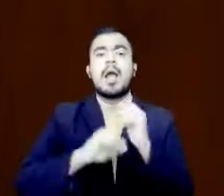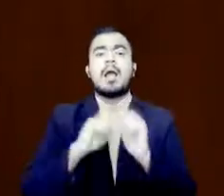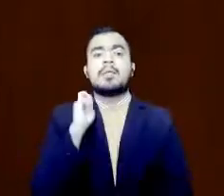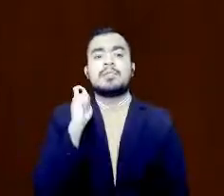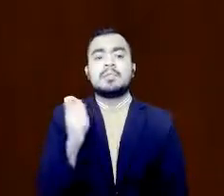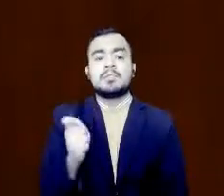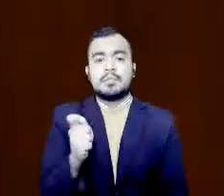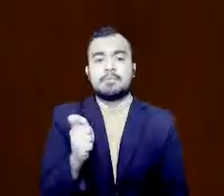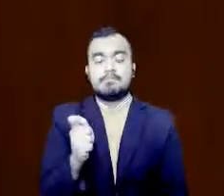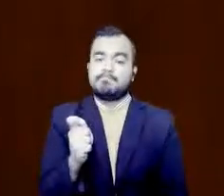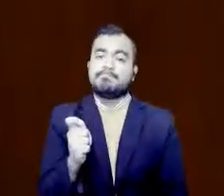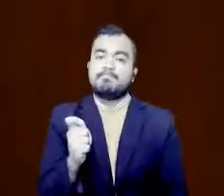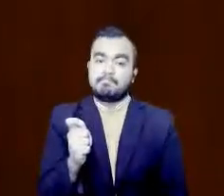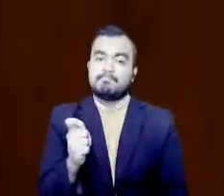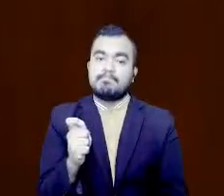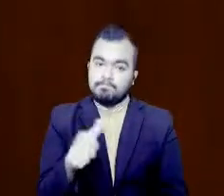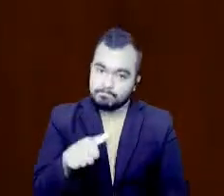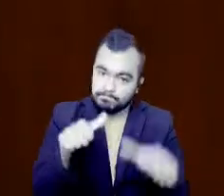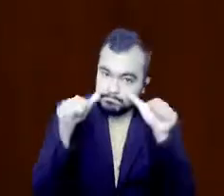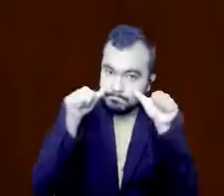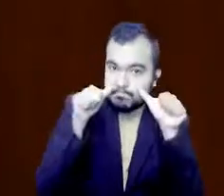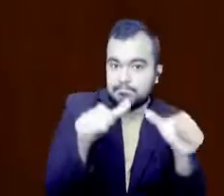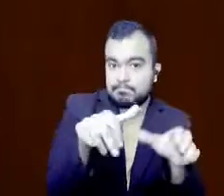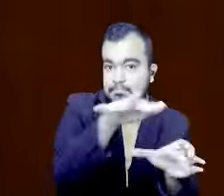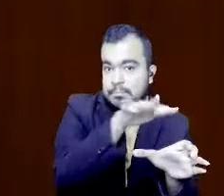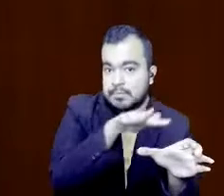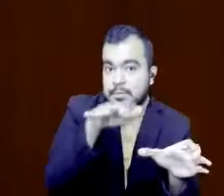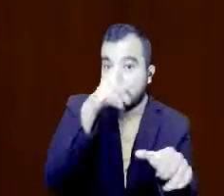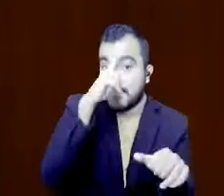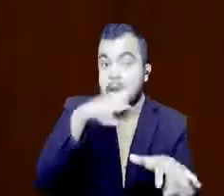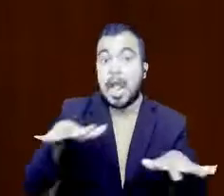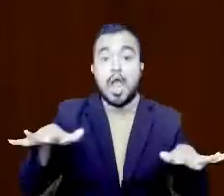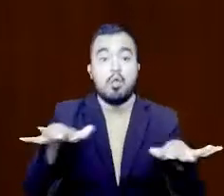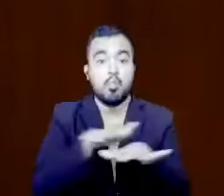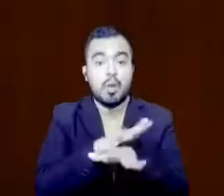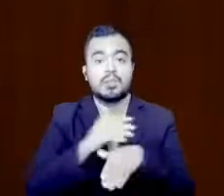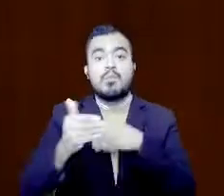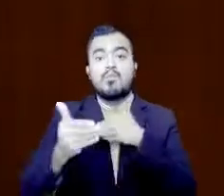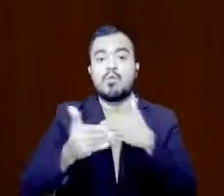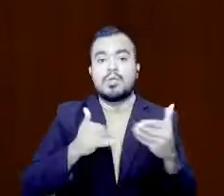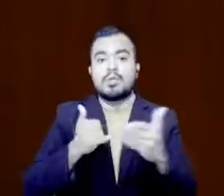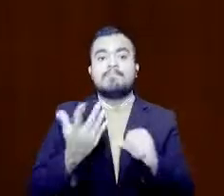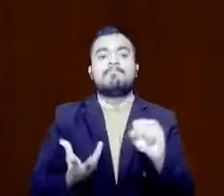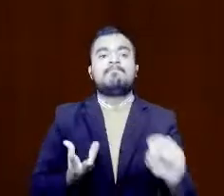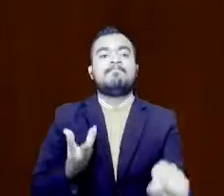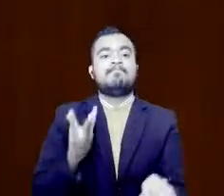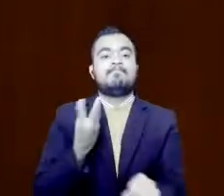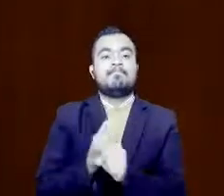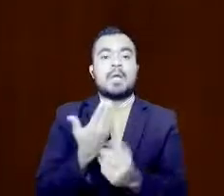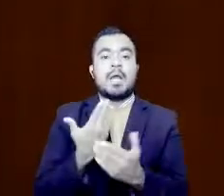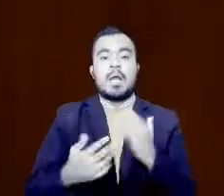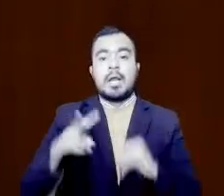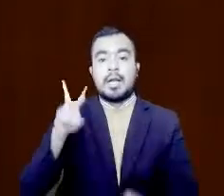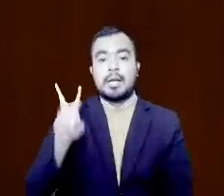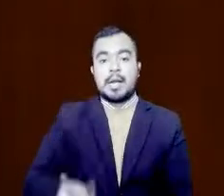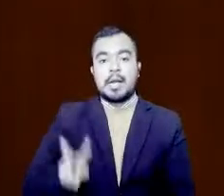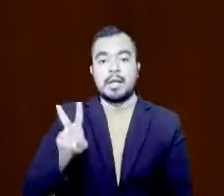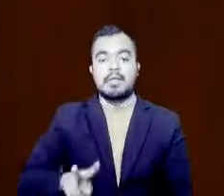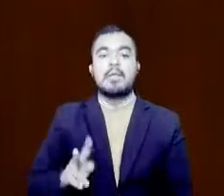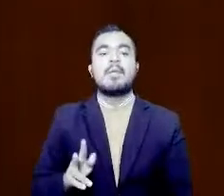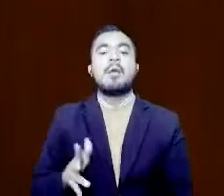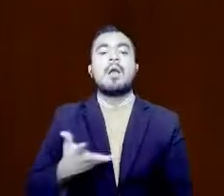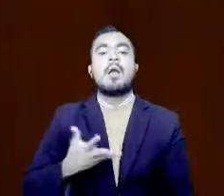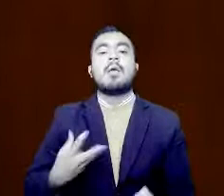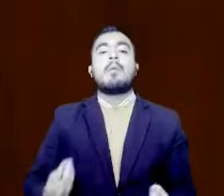el objetivo de actualizar, modernizar y ajustar a la realidad en que vivimos en nuestra